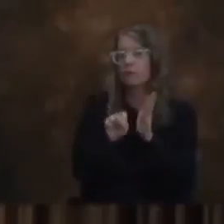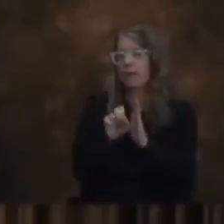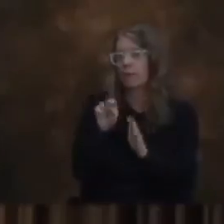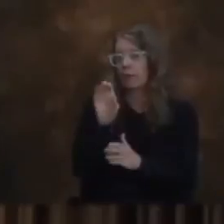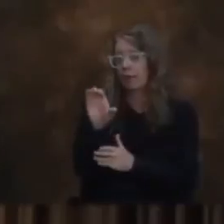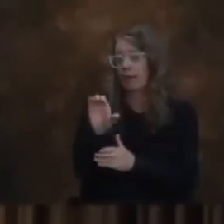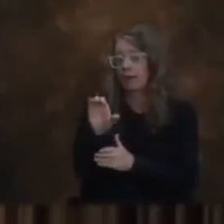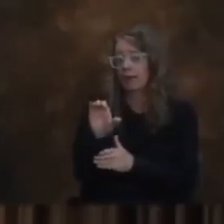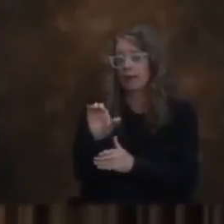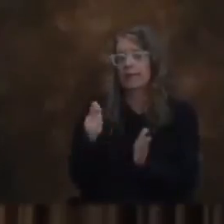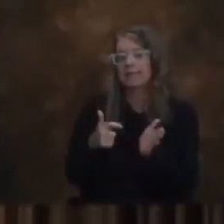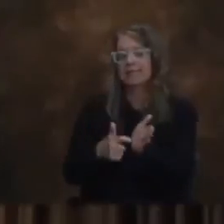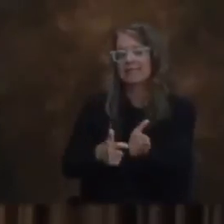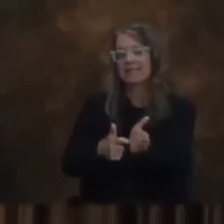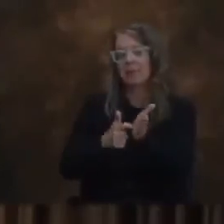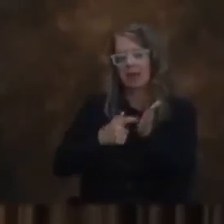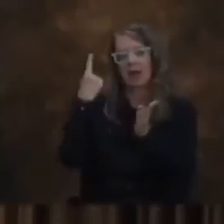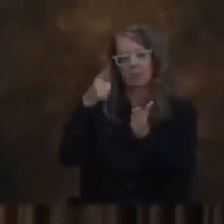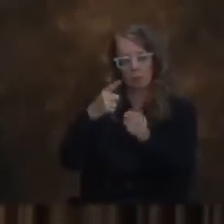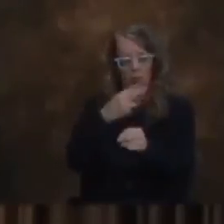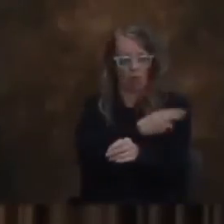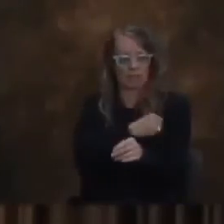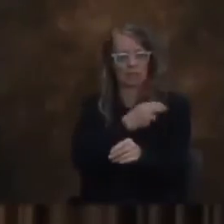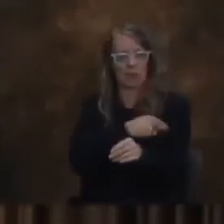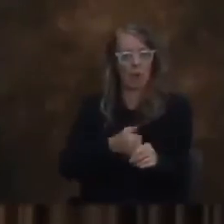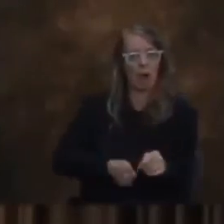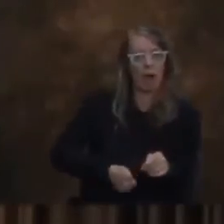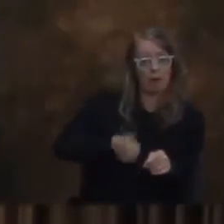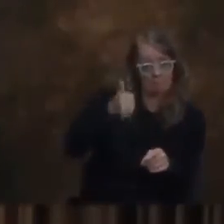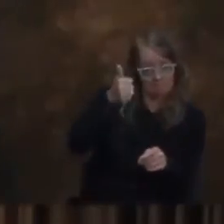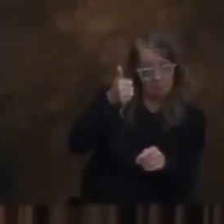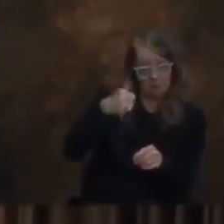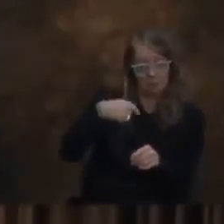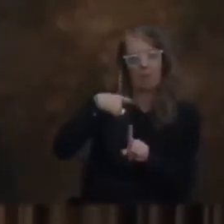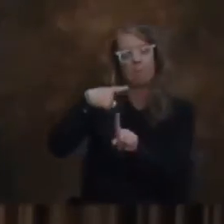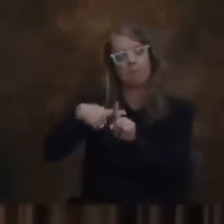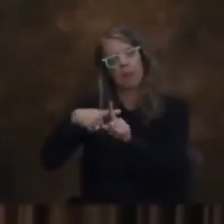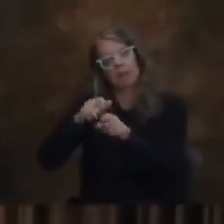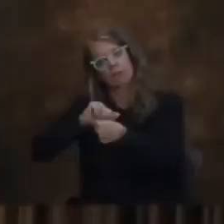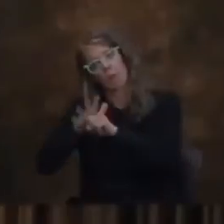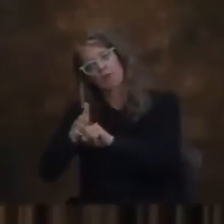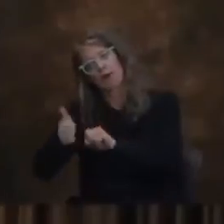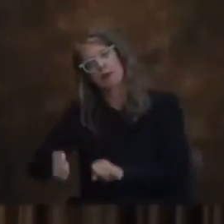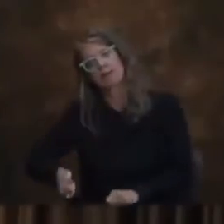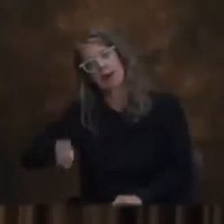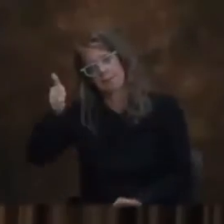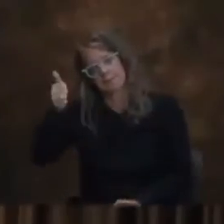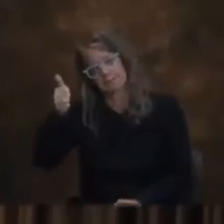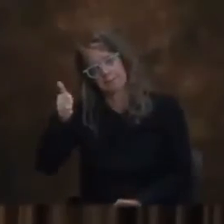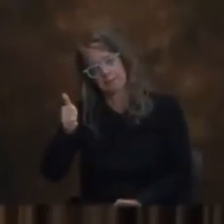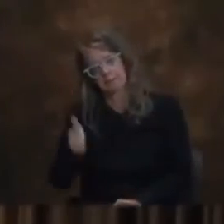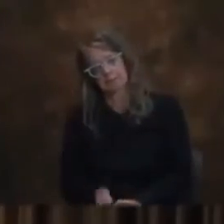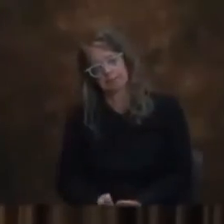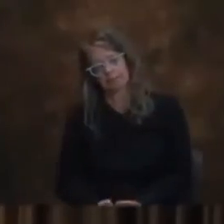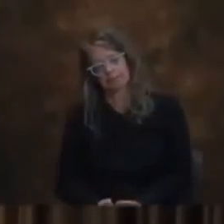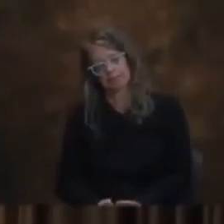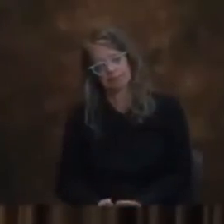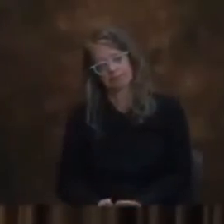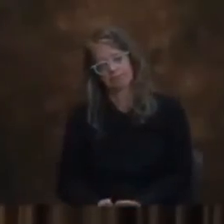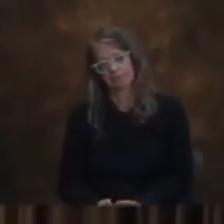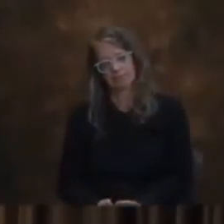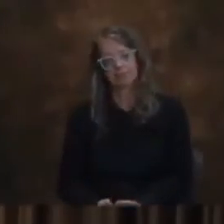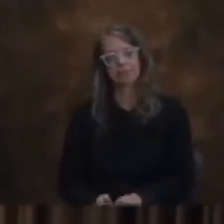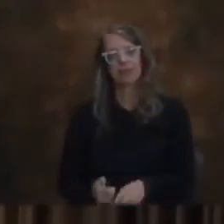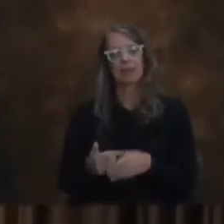que ha incrementado y la demanda de servicios de salud está está regresando a lo normal así que eso